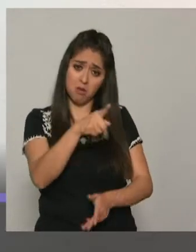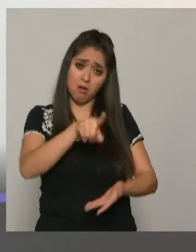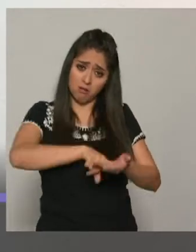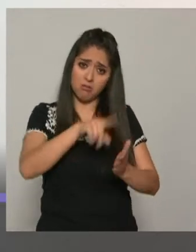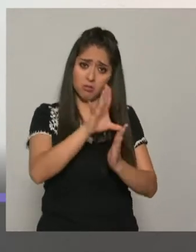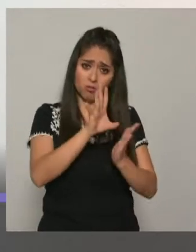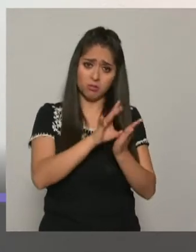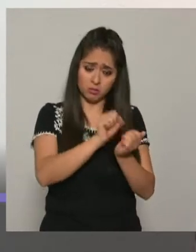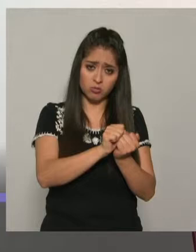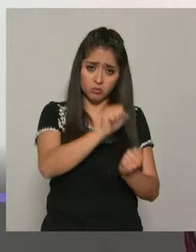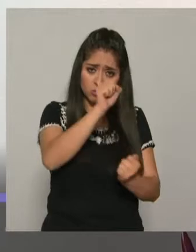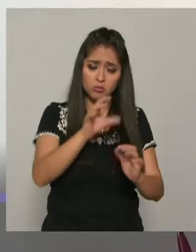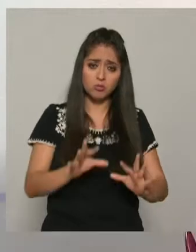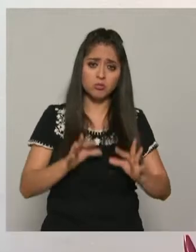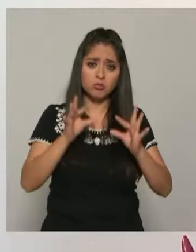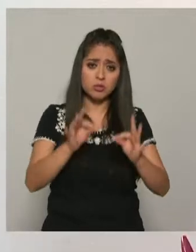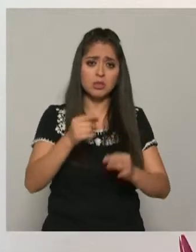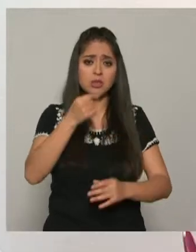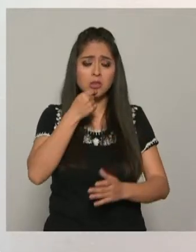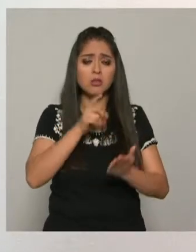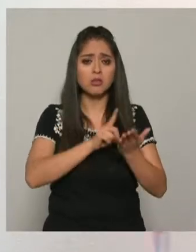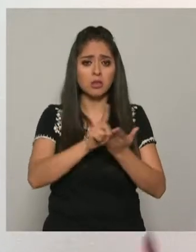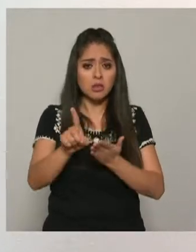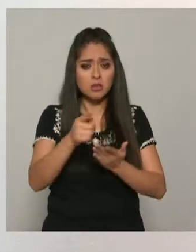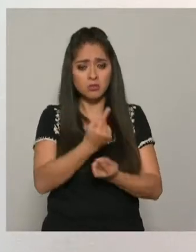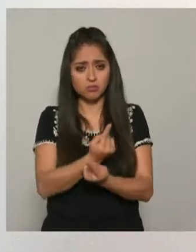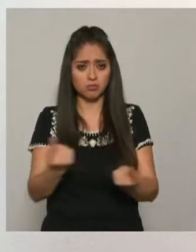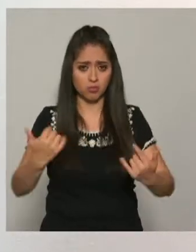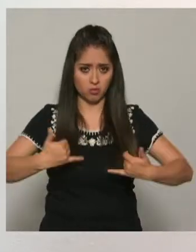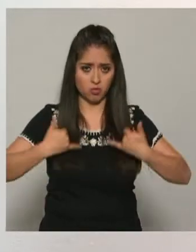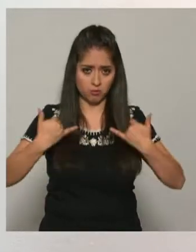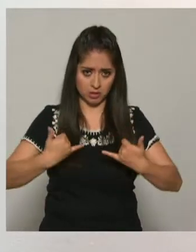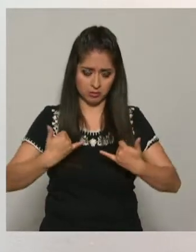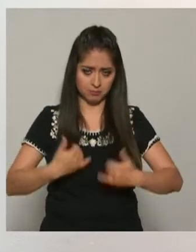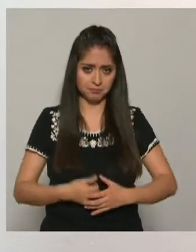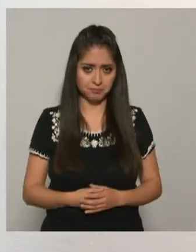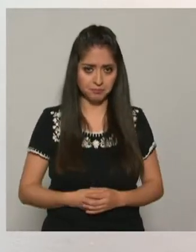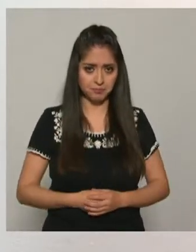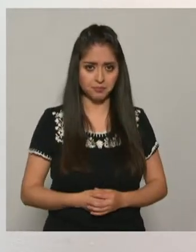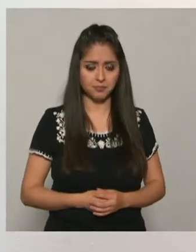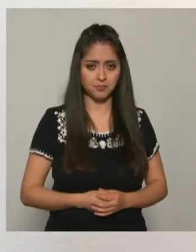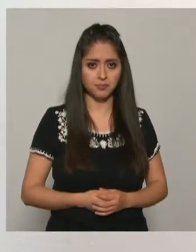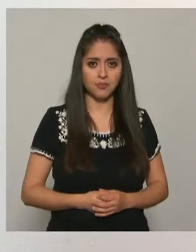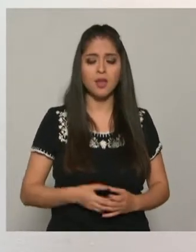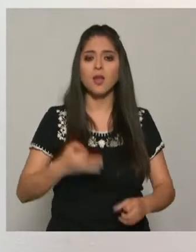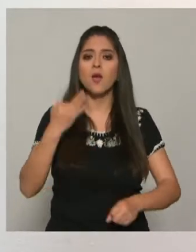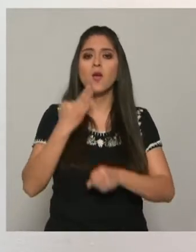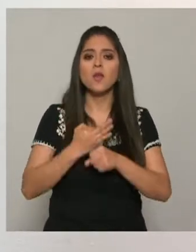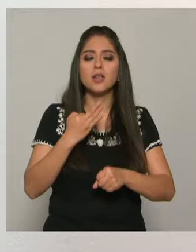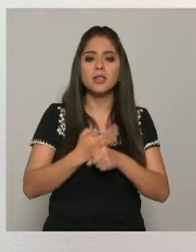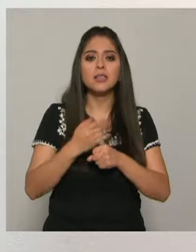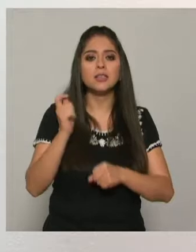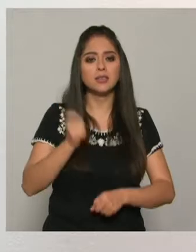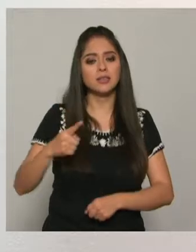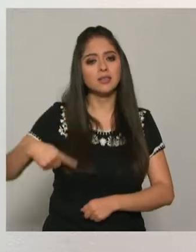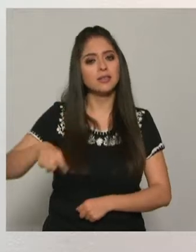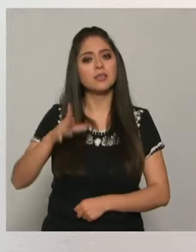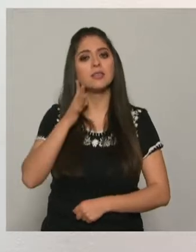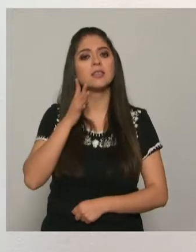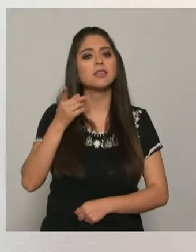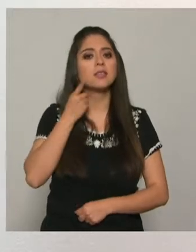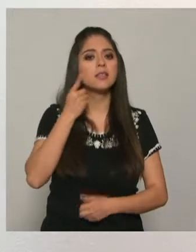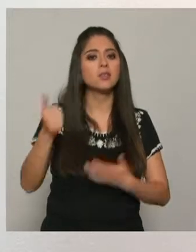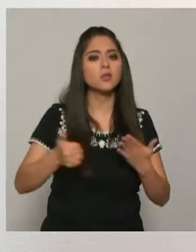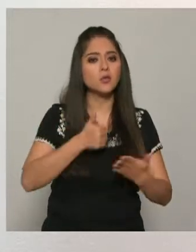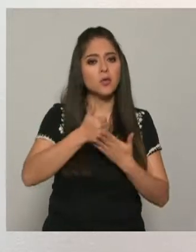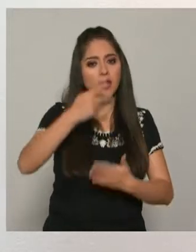garantizan los derechos de los niños, niñas y adolescentes. Entonces, estamos en un proceso, el Congreso de la Ciudad de México,